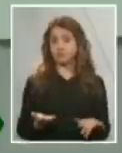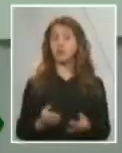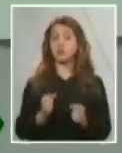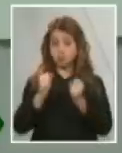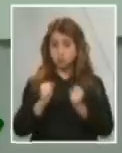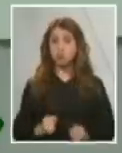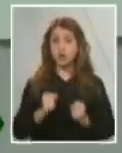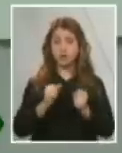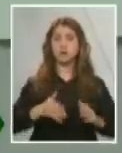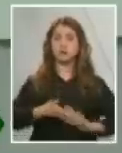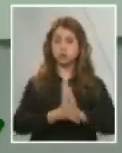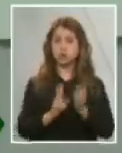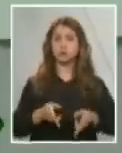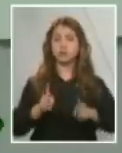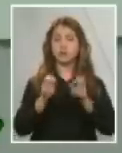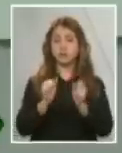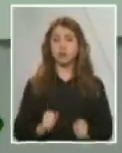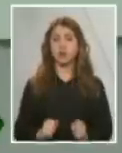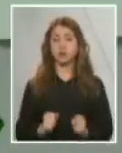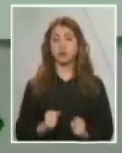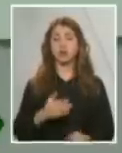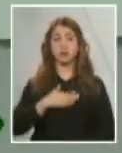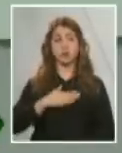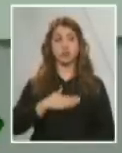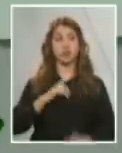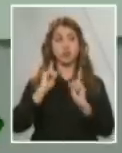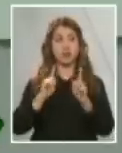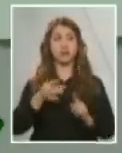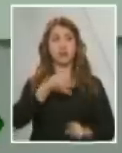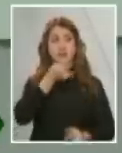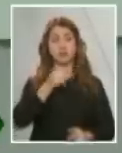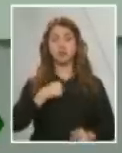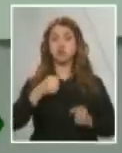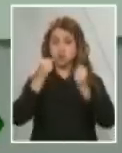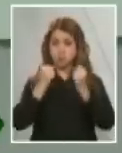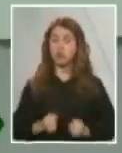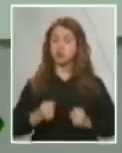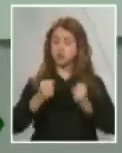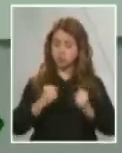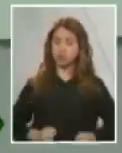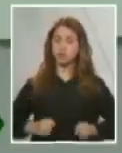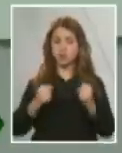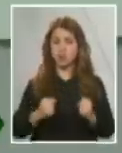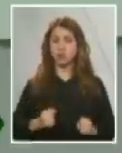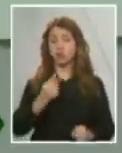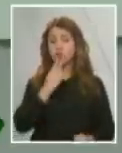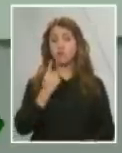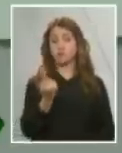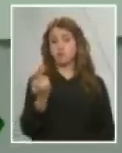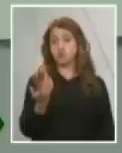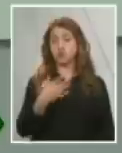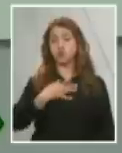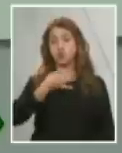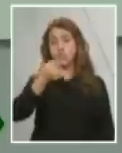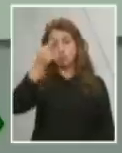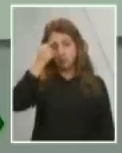se puede, todo se puede. Uno tiene que decir, yo puedo, yo lo puedo. Entonces, yo dije